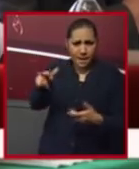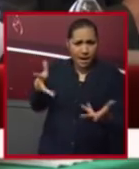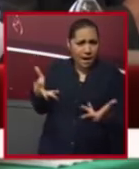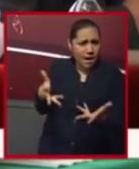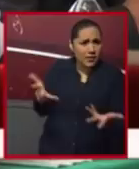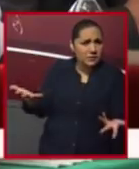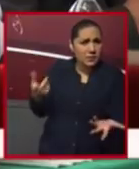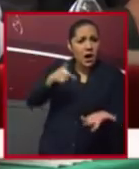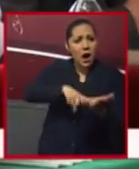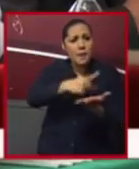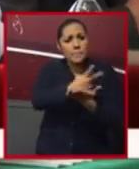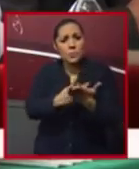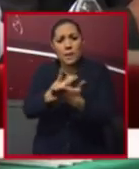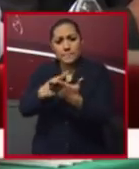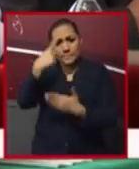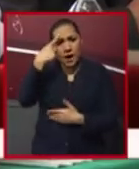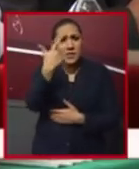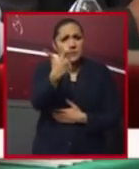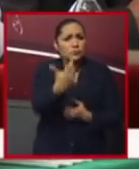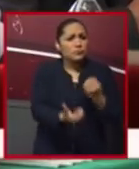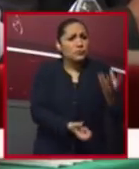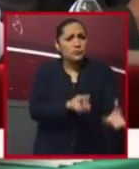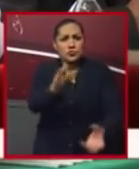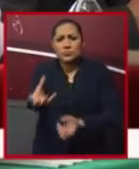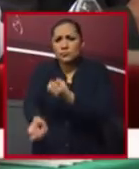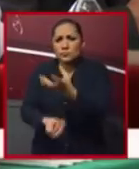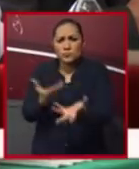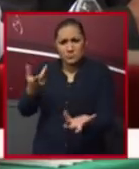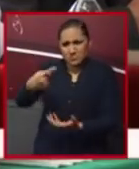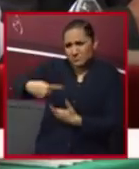Son delitos contra la democracia.